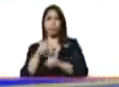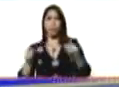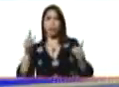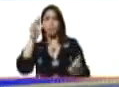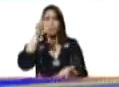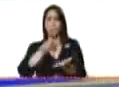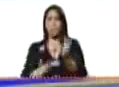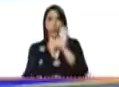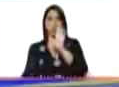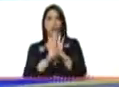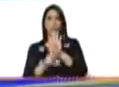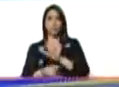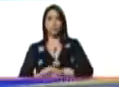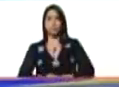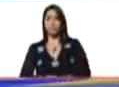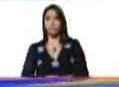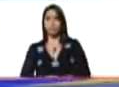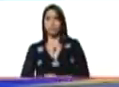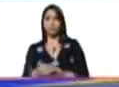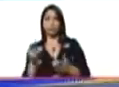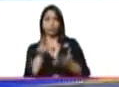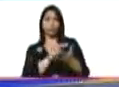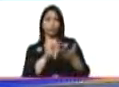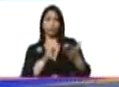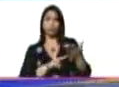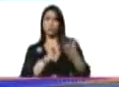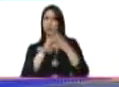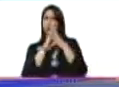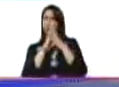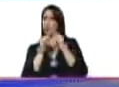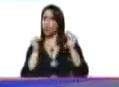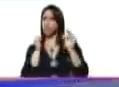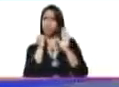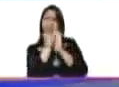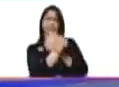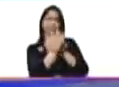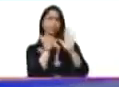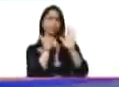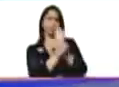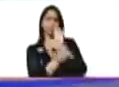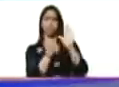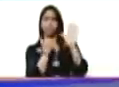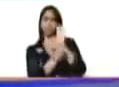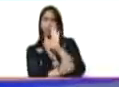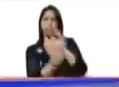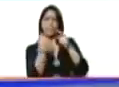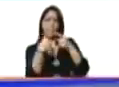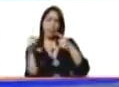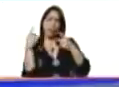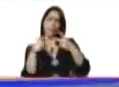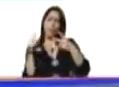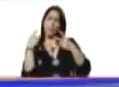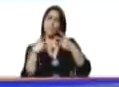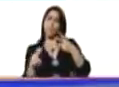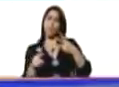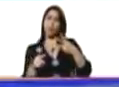esta ley y se leyeron, presidente, todos los artículos, cada uno de los artículos